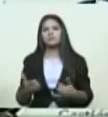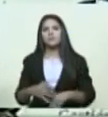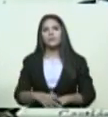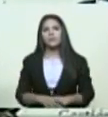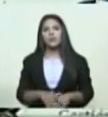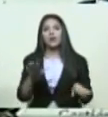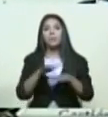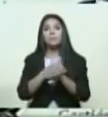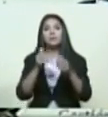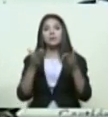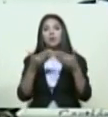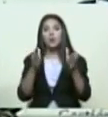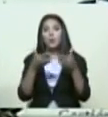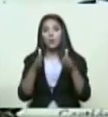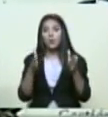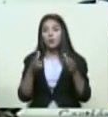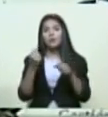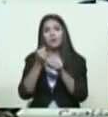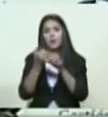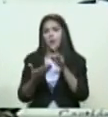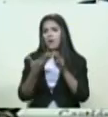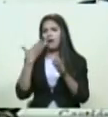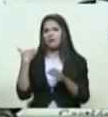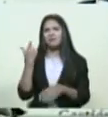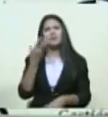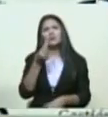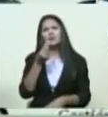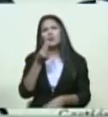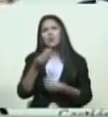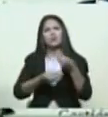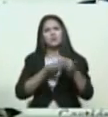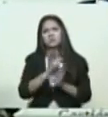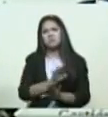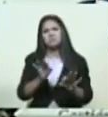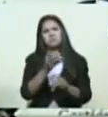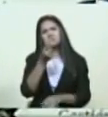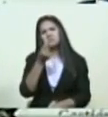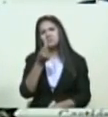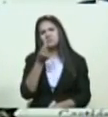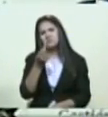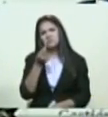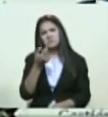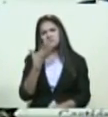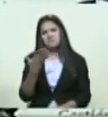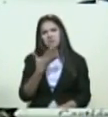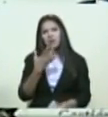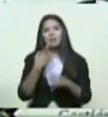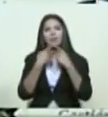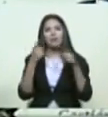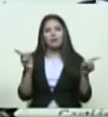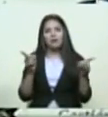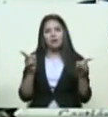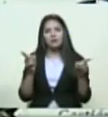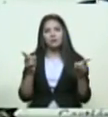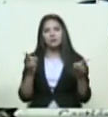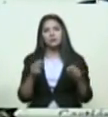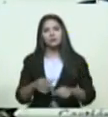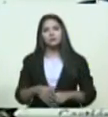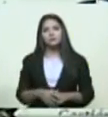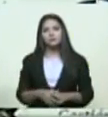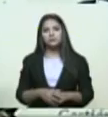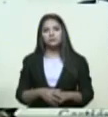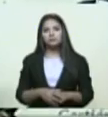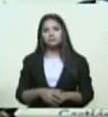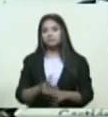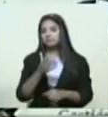El Ministerio Público en la gestión pasada poco hizo al respecto, más allá de las consabidas declaraciones rimbombantes que no llegaban